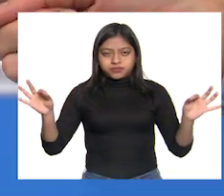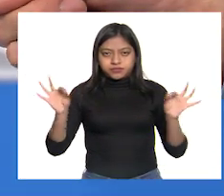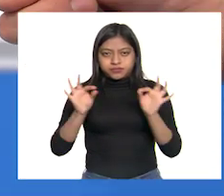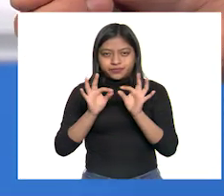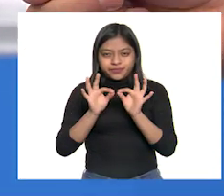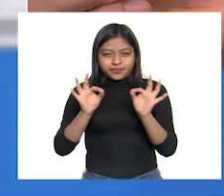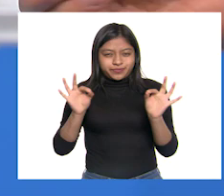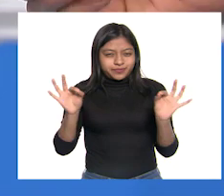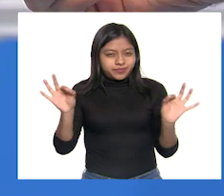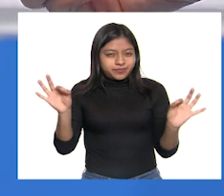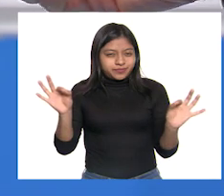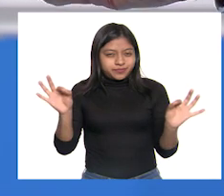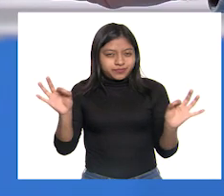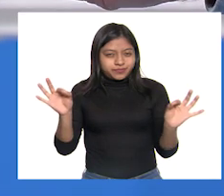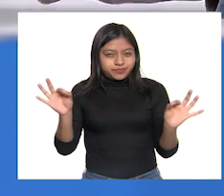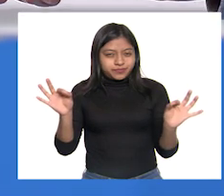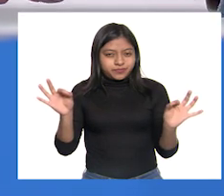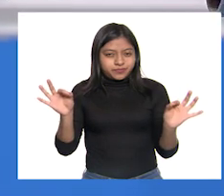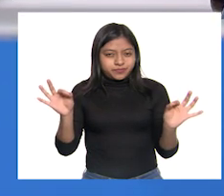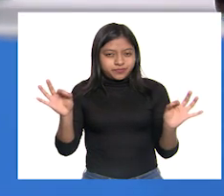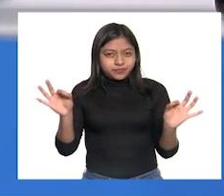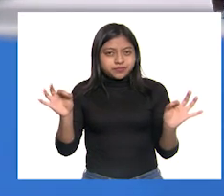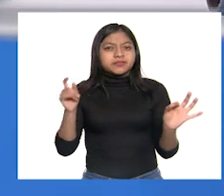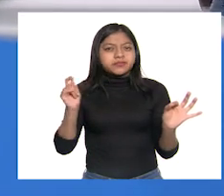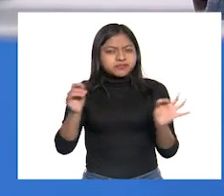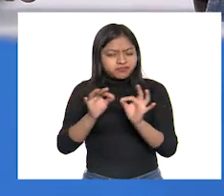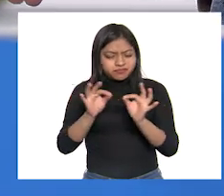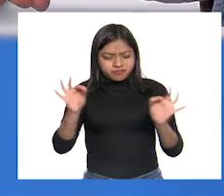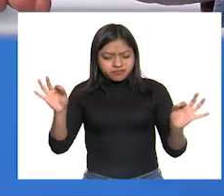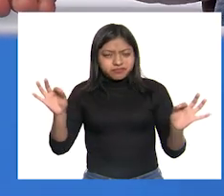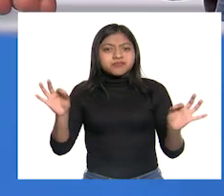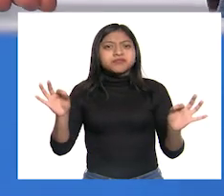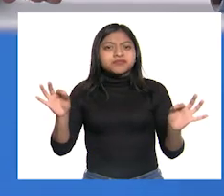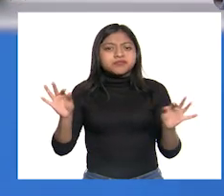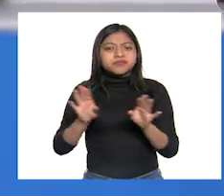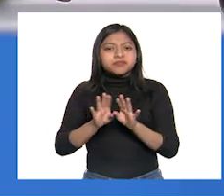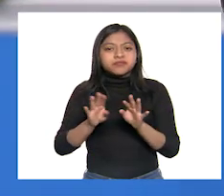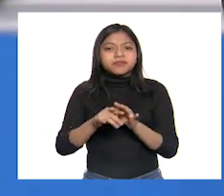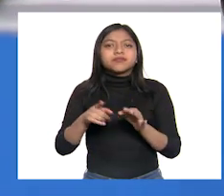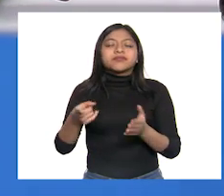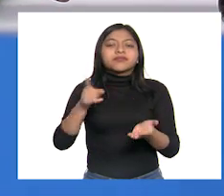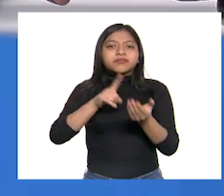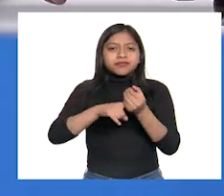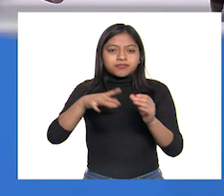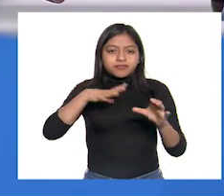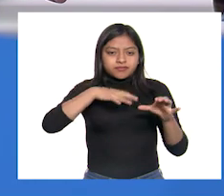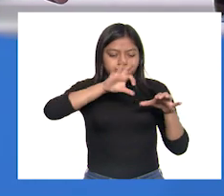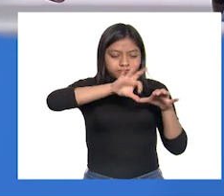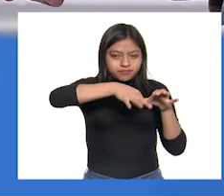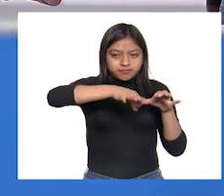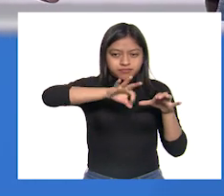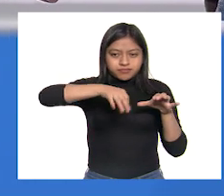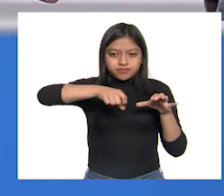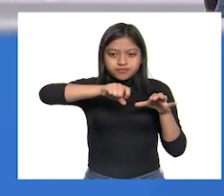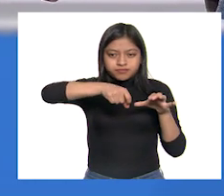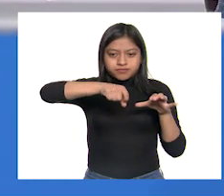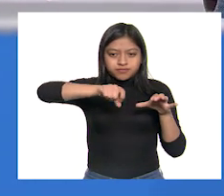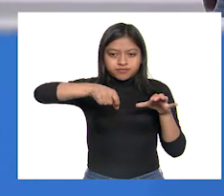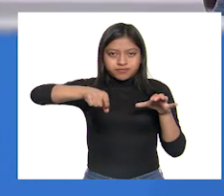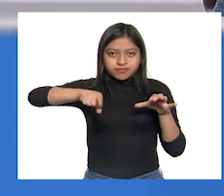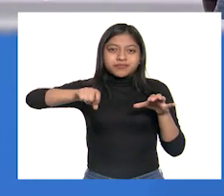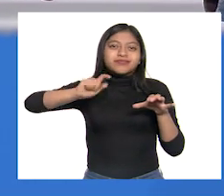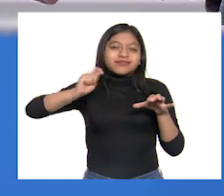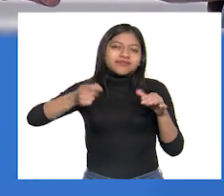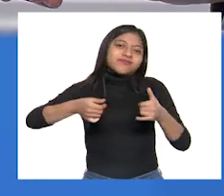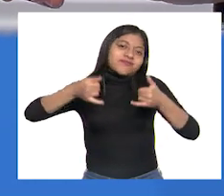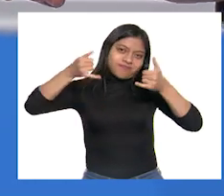Fíjense con lo que pasa con esta liga. Como tiene las rondanas. Que estas- sería más peso, más